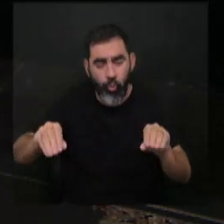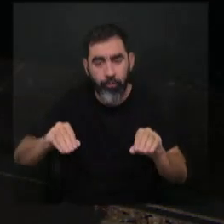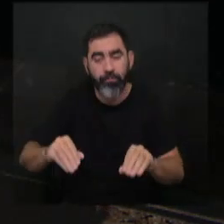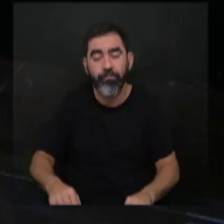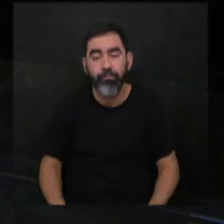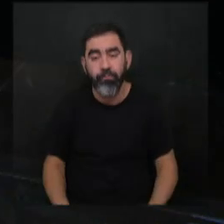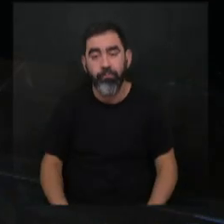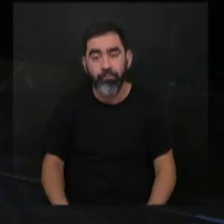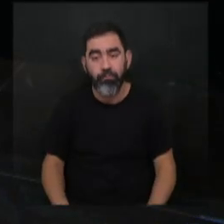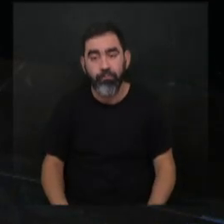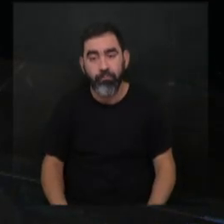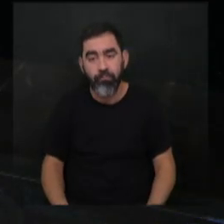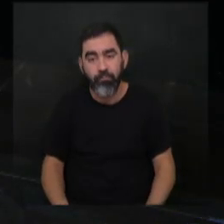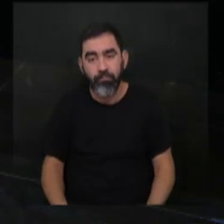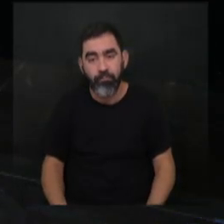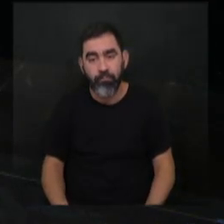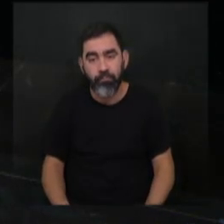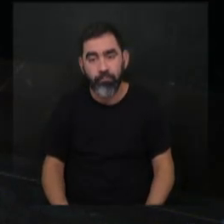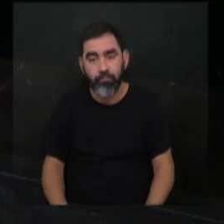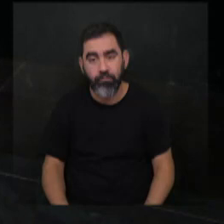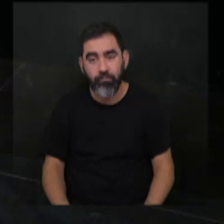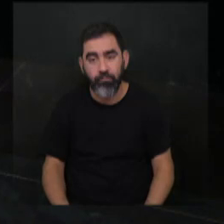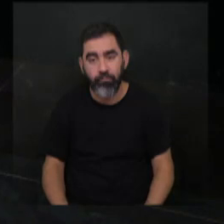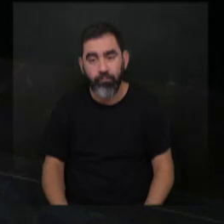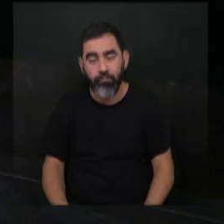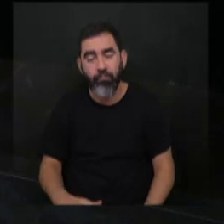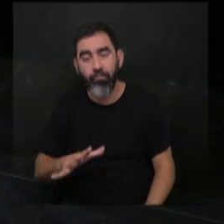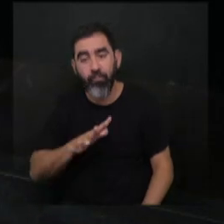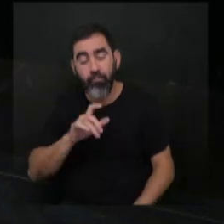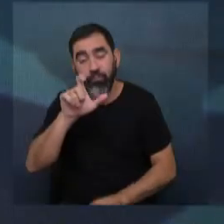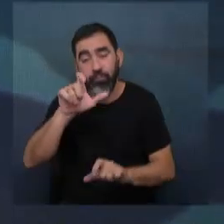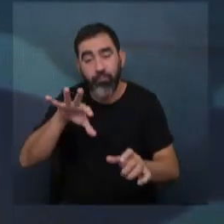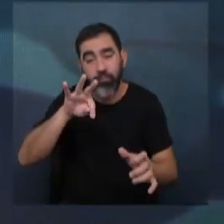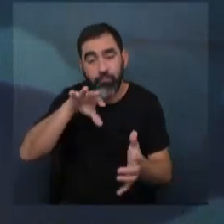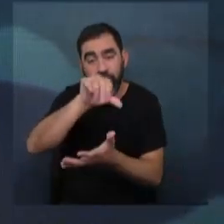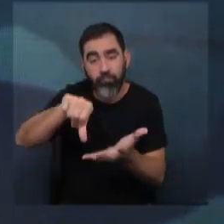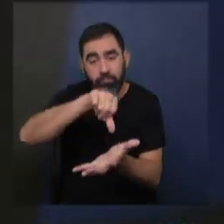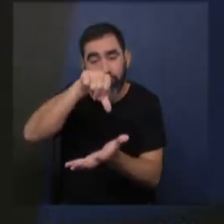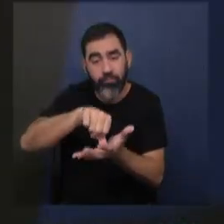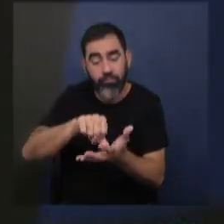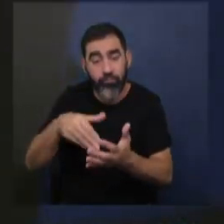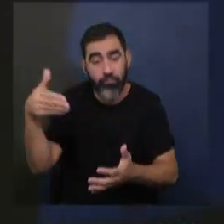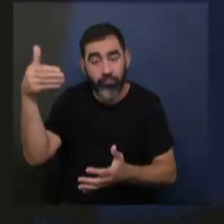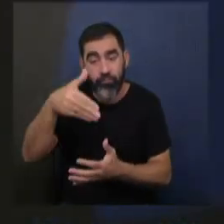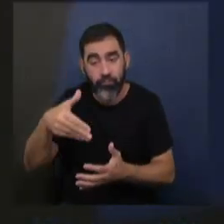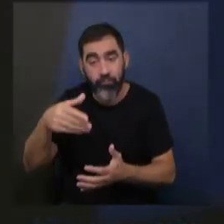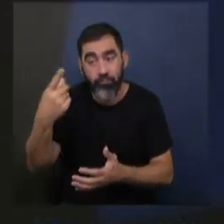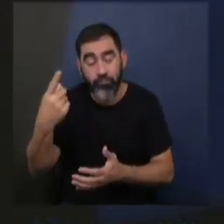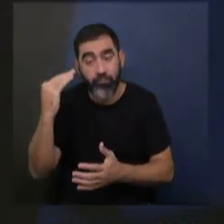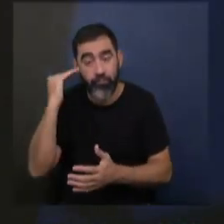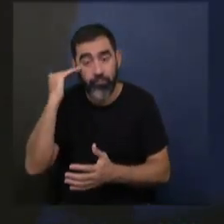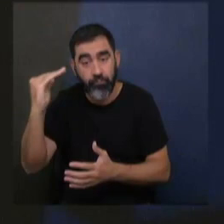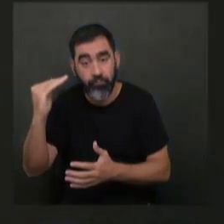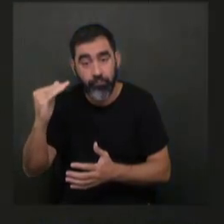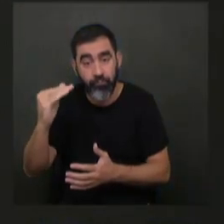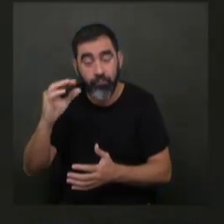a reconocer, y ya me meto un poquito, por ¿no? favor. Porque hay mucha gente acá de TV Ciudad vinculada con esto. Exactamente. La idea, uno de los profesores que fue